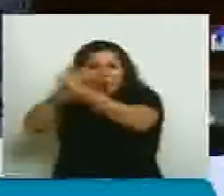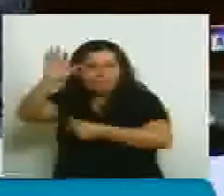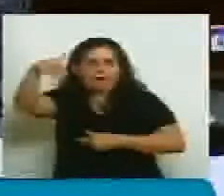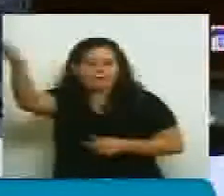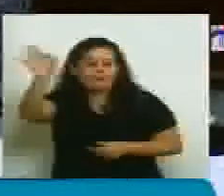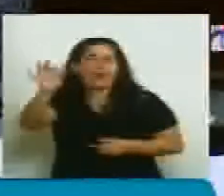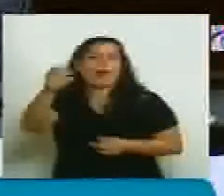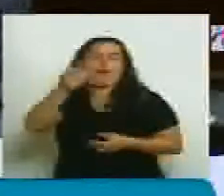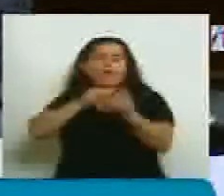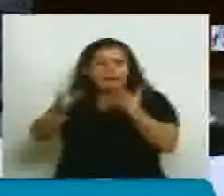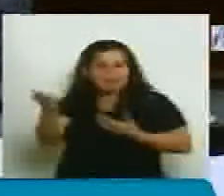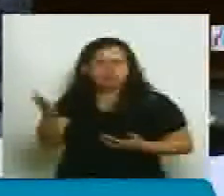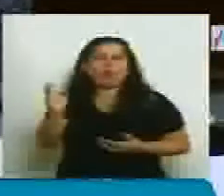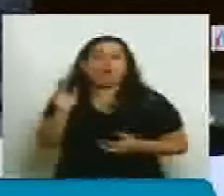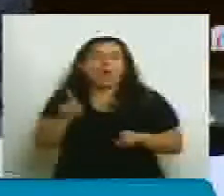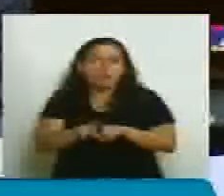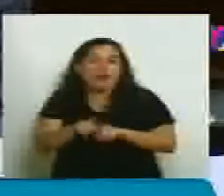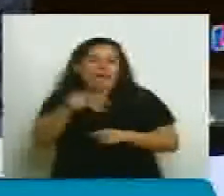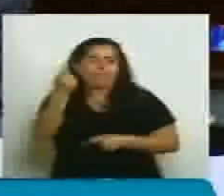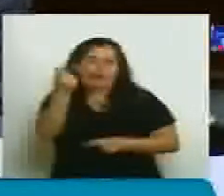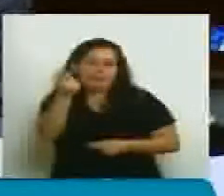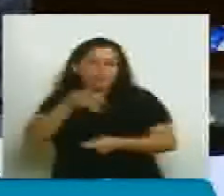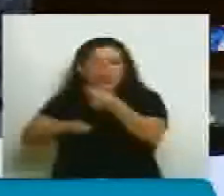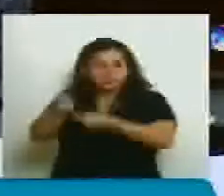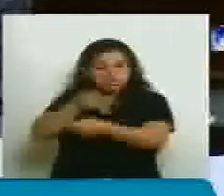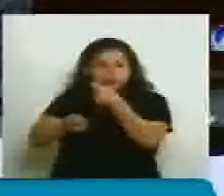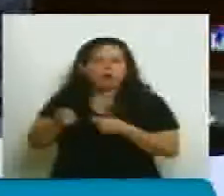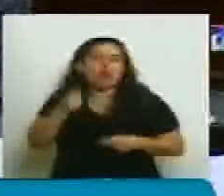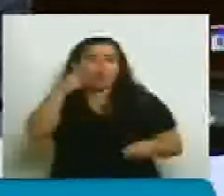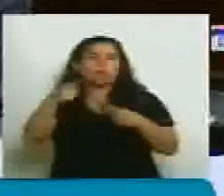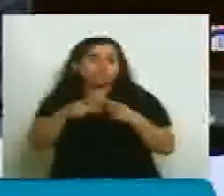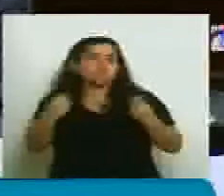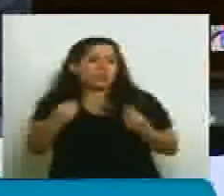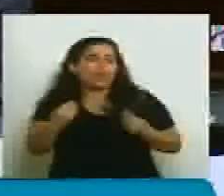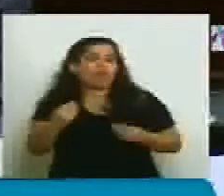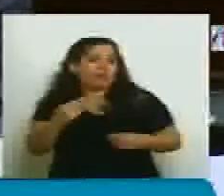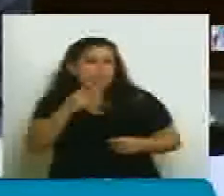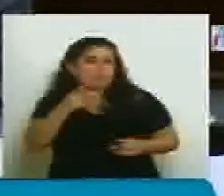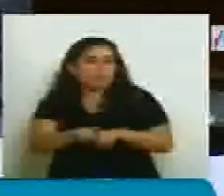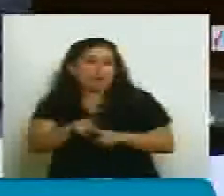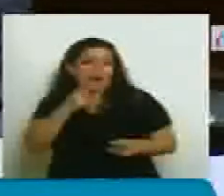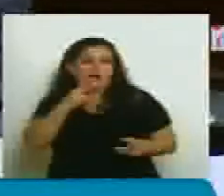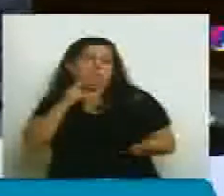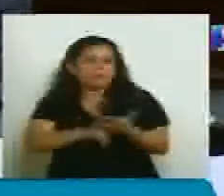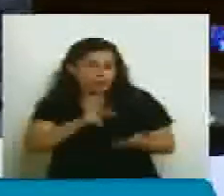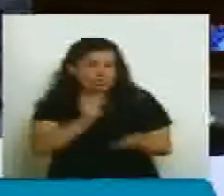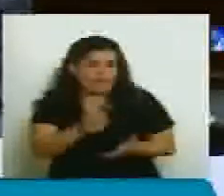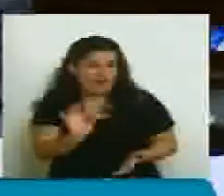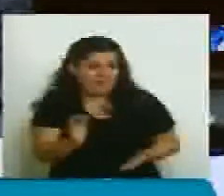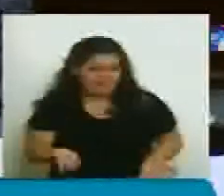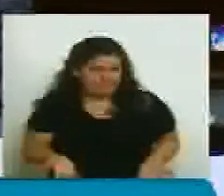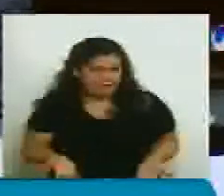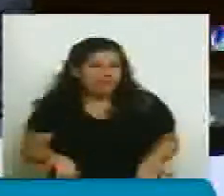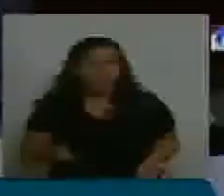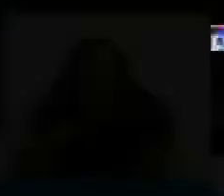con un nivel de manipulación de los precios de transferencia con el objeto de evadir al fisco y de esta manera perjudicar